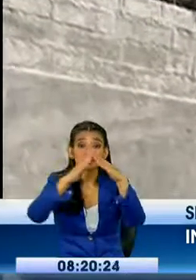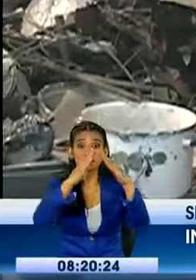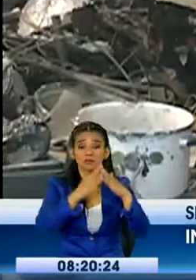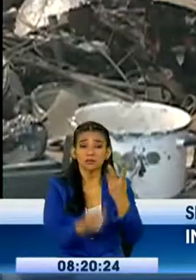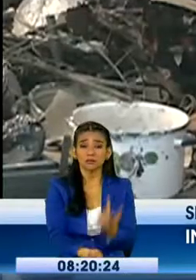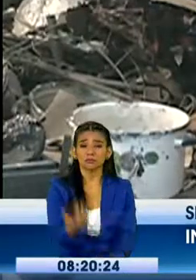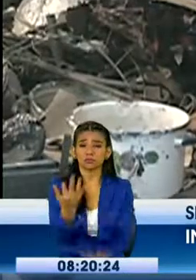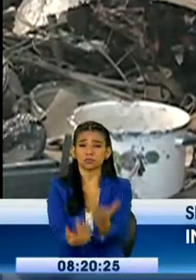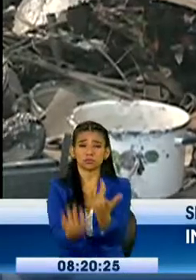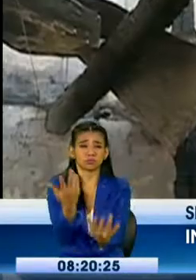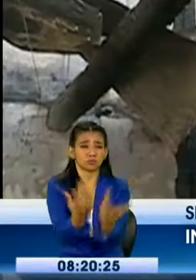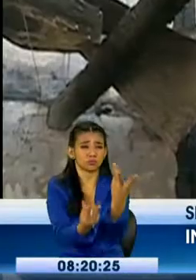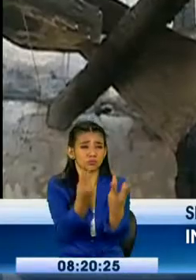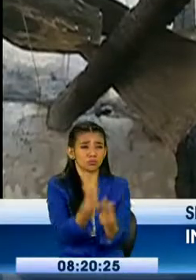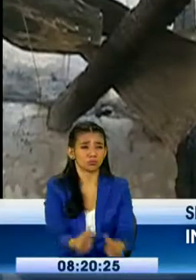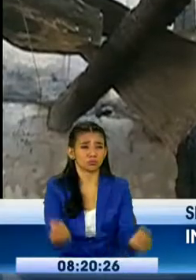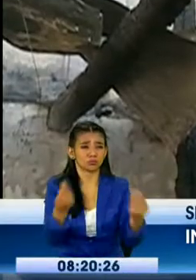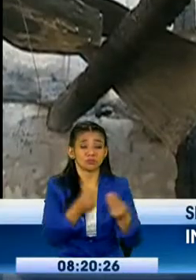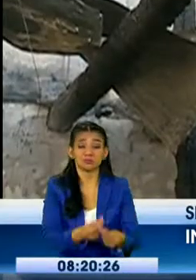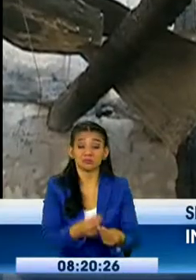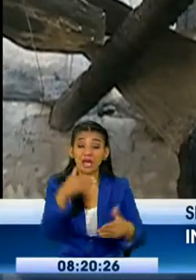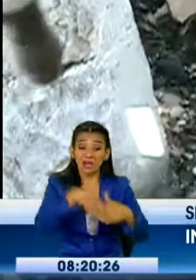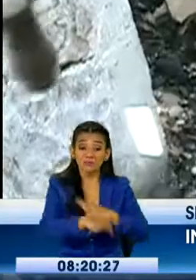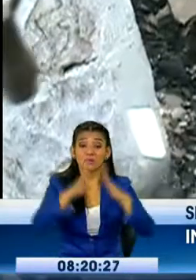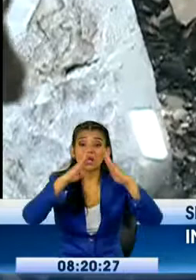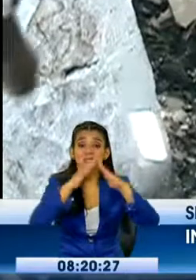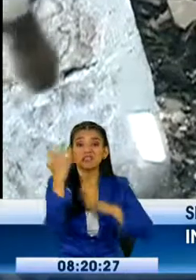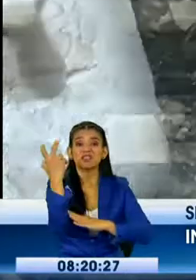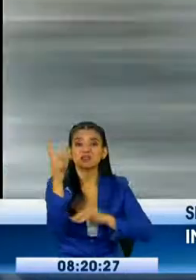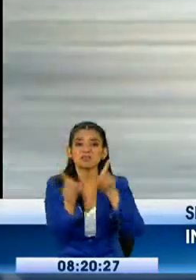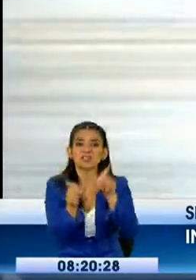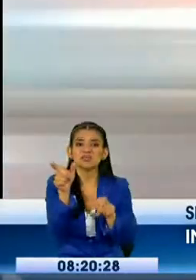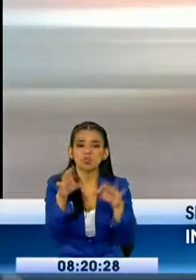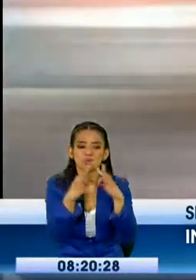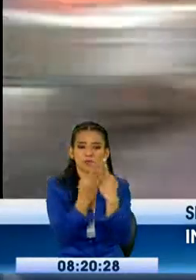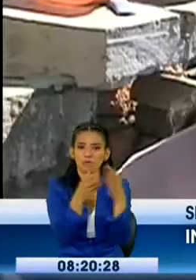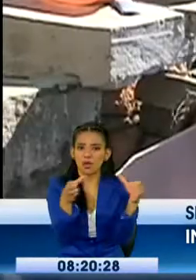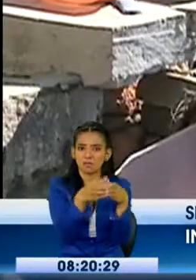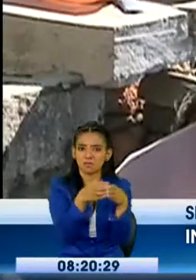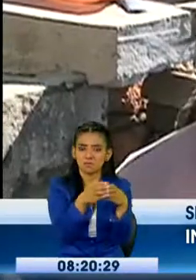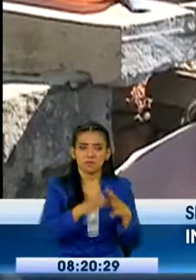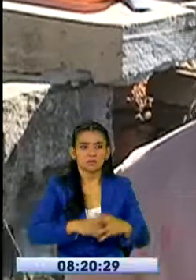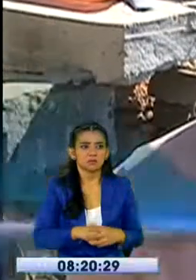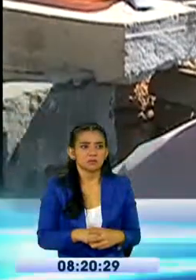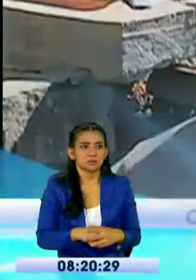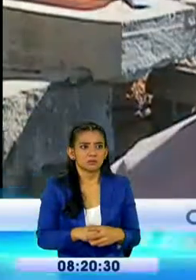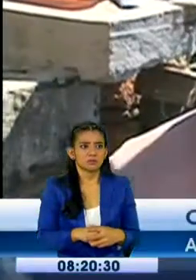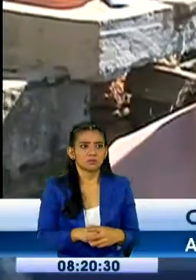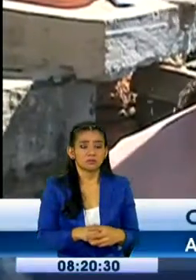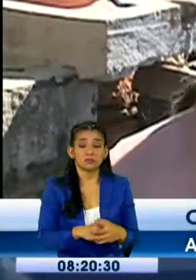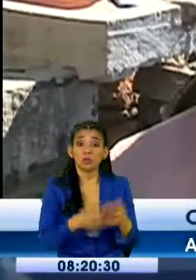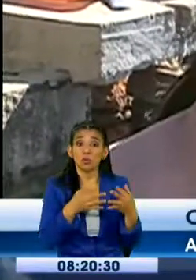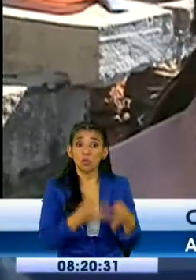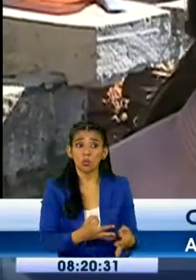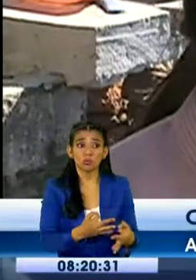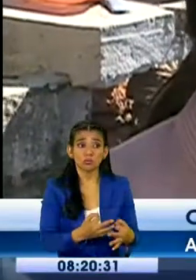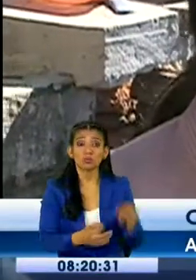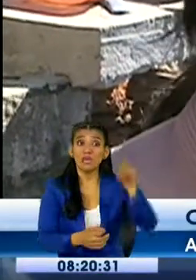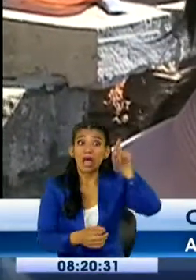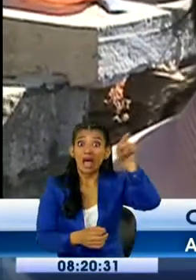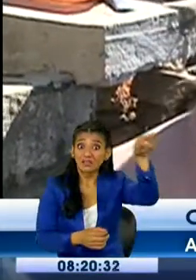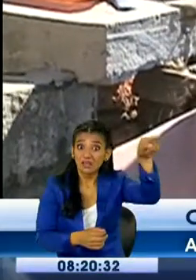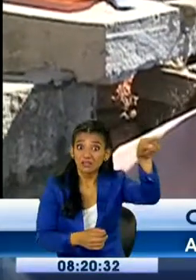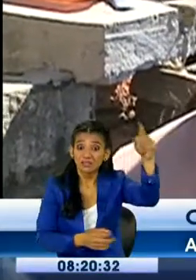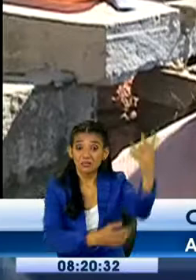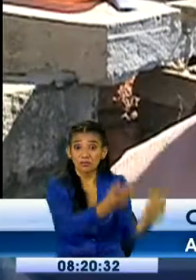carbonizadas, sitio en donde vivían alrededor de 13 personas de una misma familia. Vino la candela de la parte de